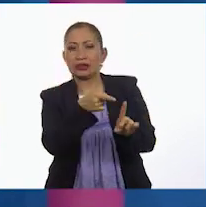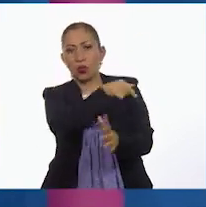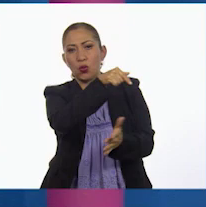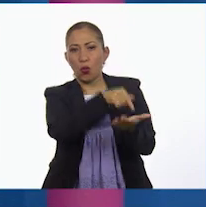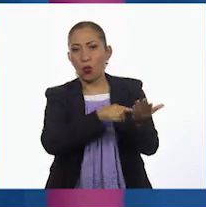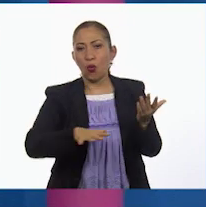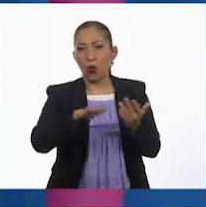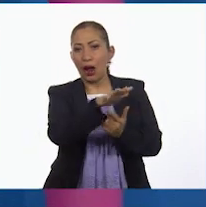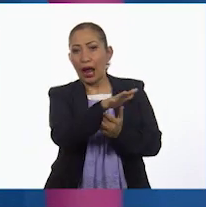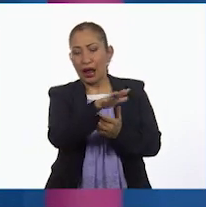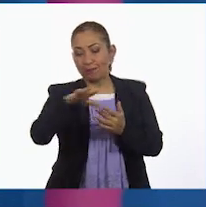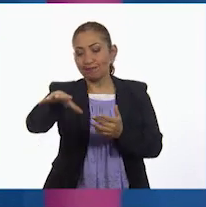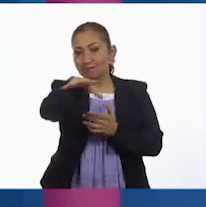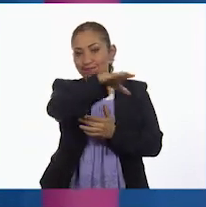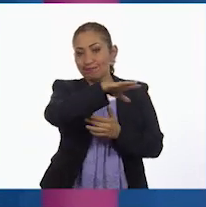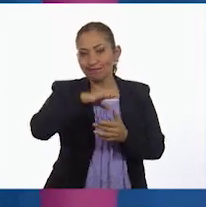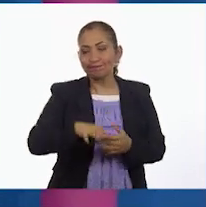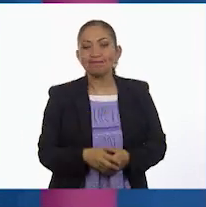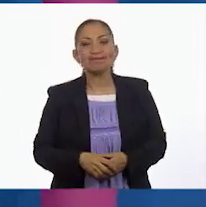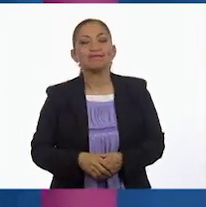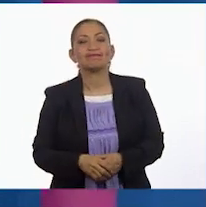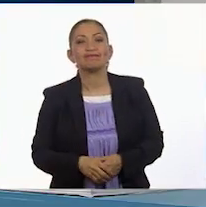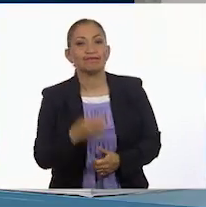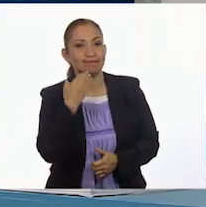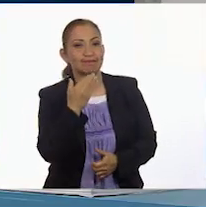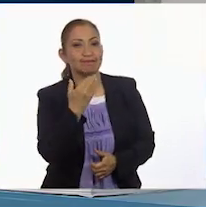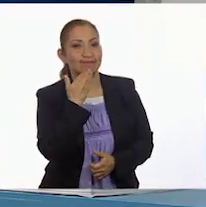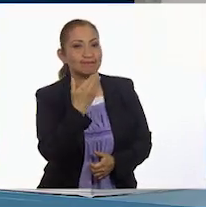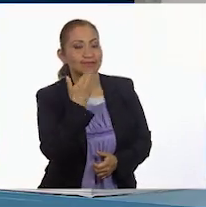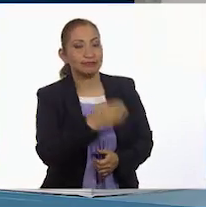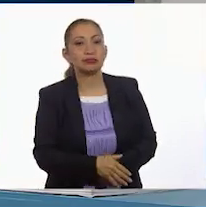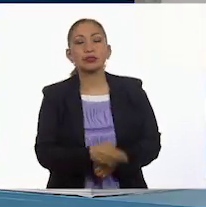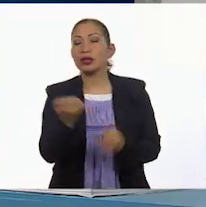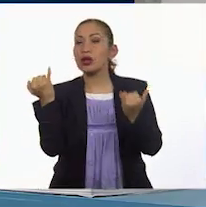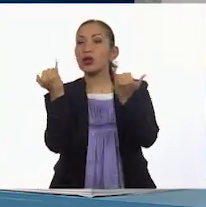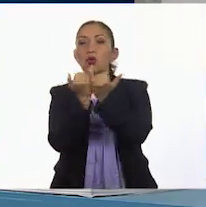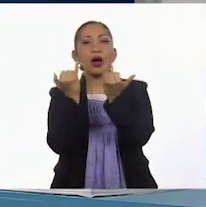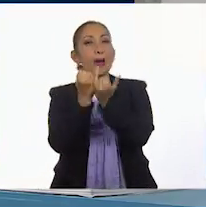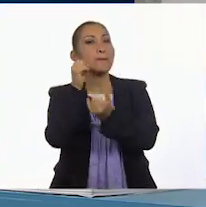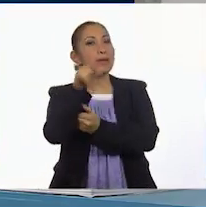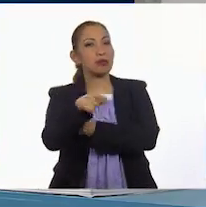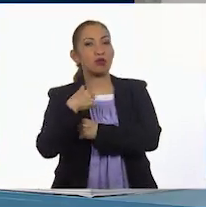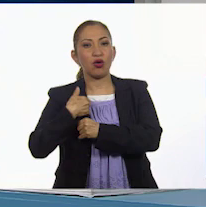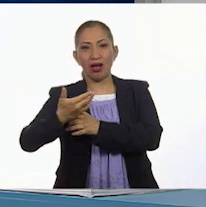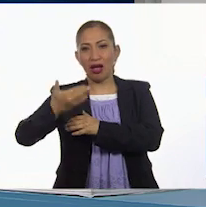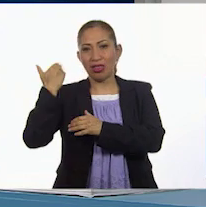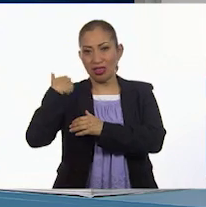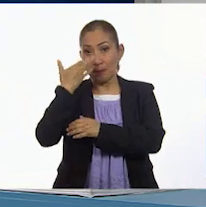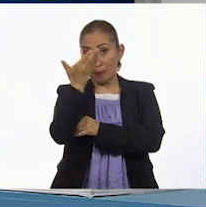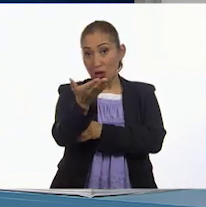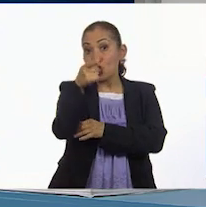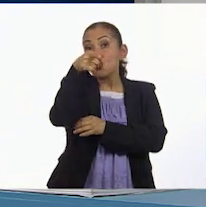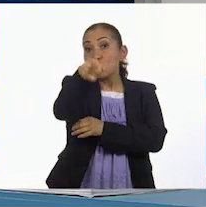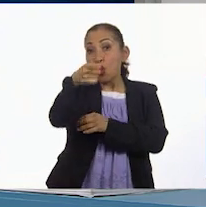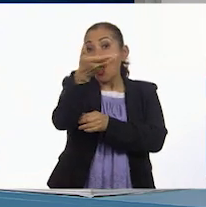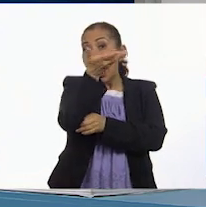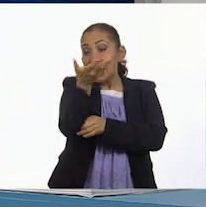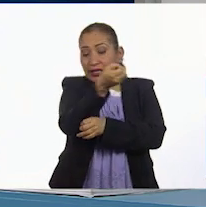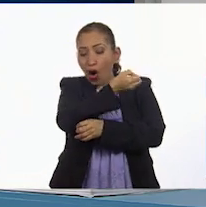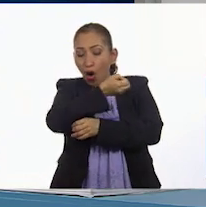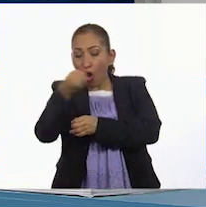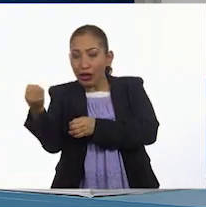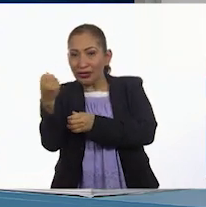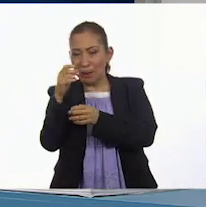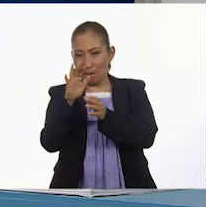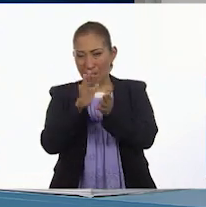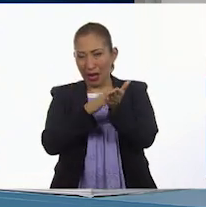específica dentro de Tepoztlán. Muy bien, María. Es lo mismo que nosotros te estamos solicitando en la estructura de la página